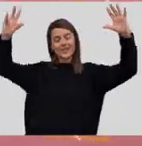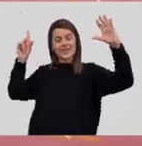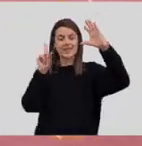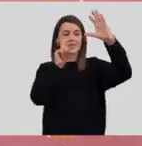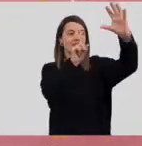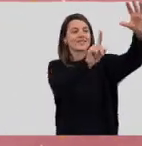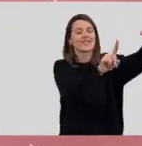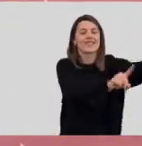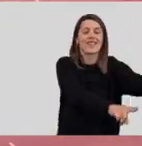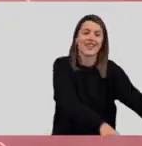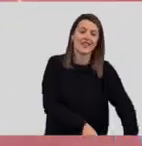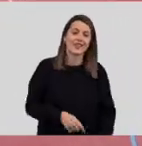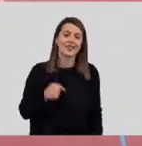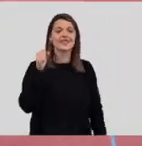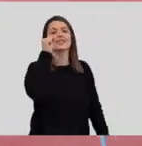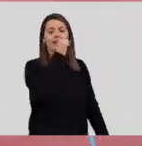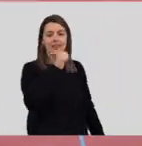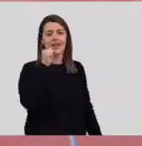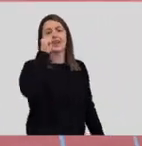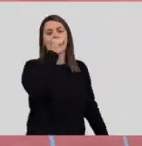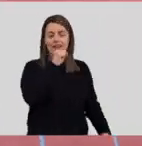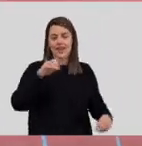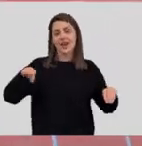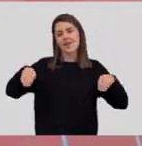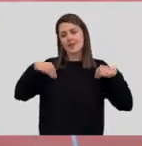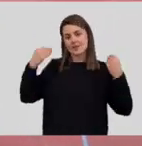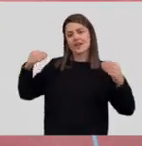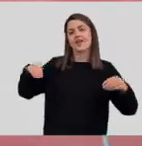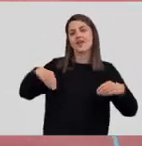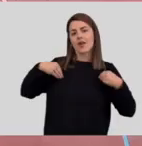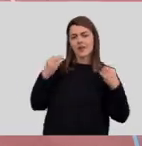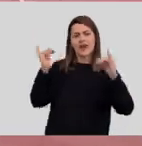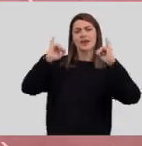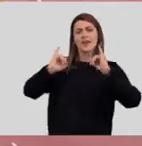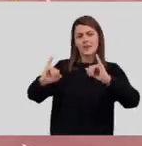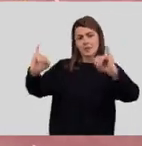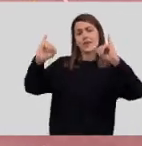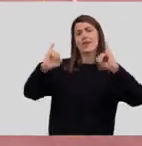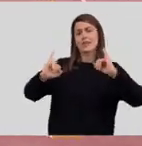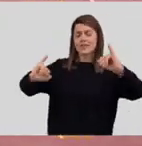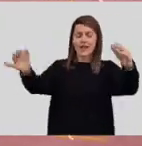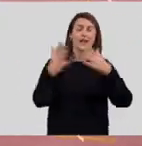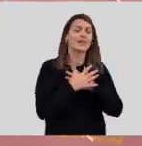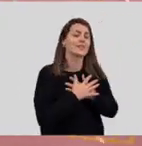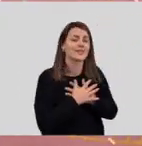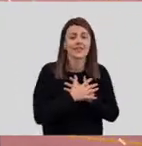y las nubes ir persiguiendo. Saber cantar, pasarlo bien,